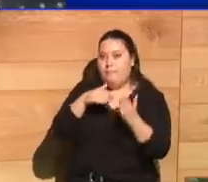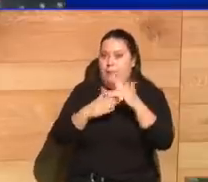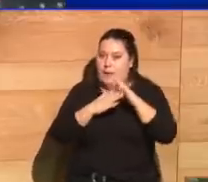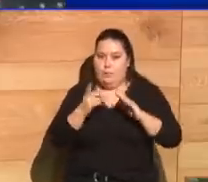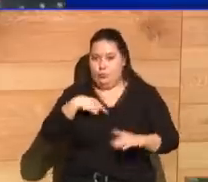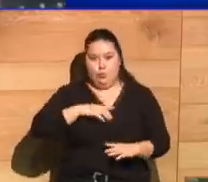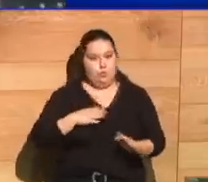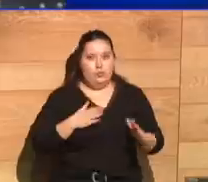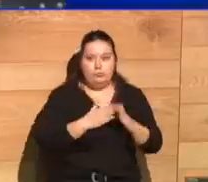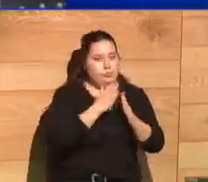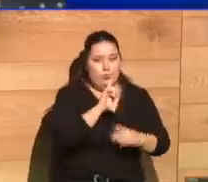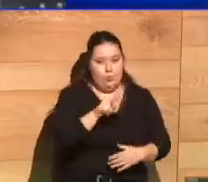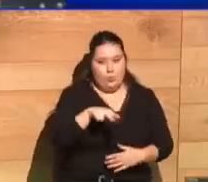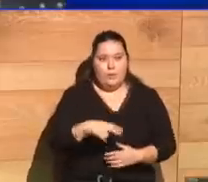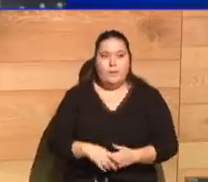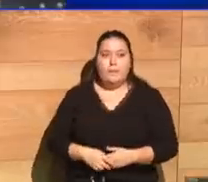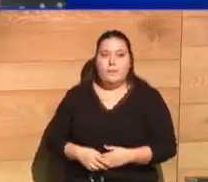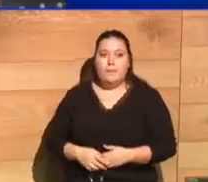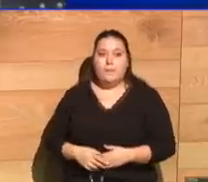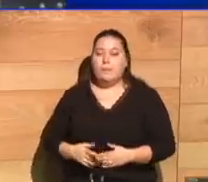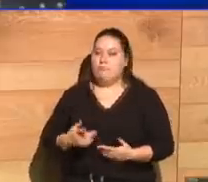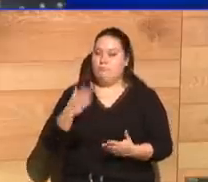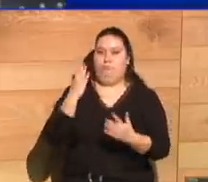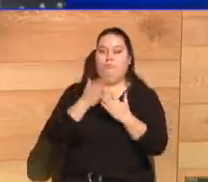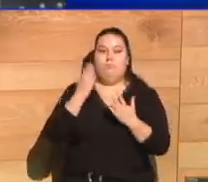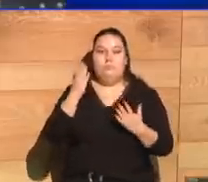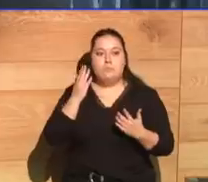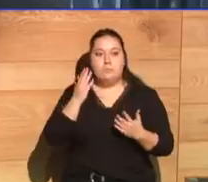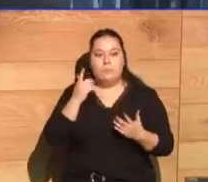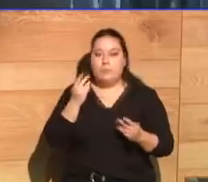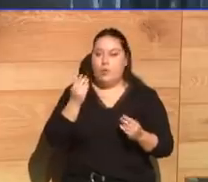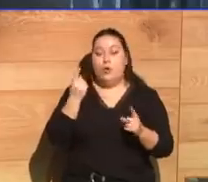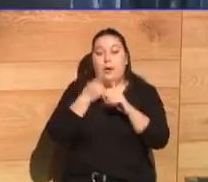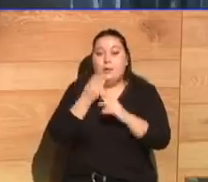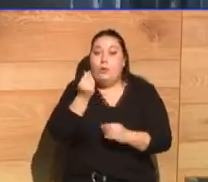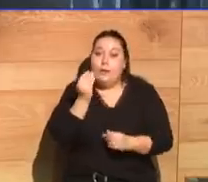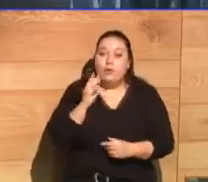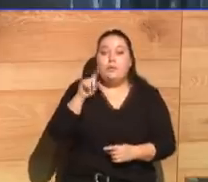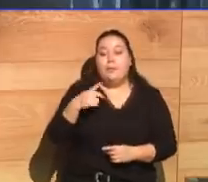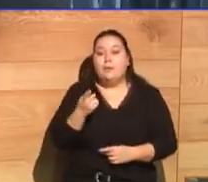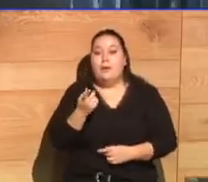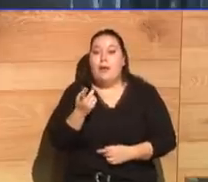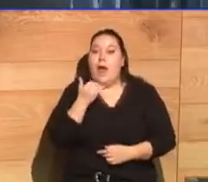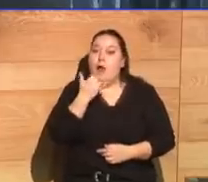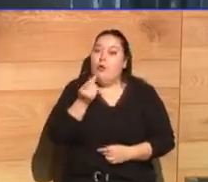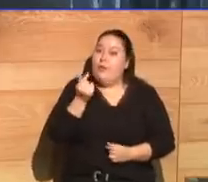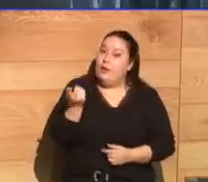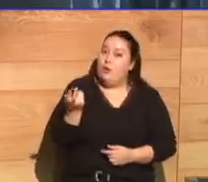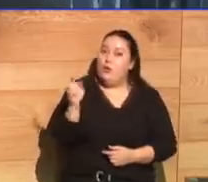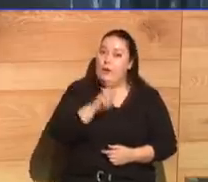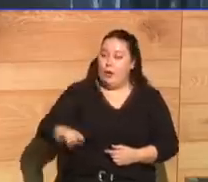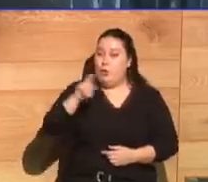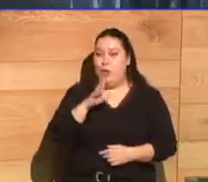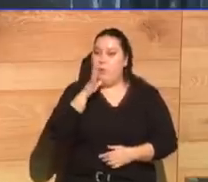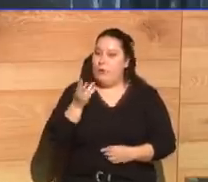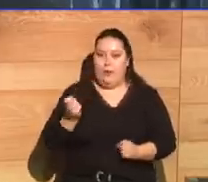avisarnos. Entre medias hay un inciso que es que ellos se dan cuenta que para levantar la financiación y sobre todo para recuperar parte del dinero que ya están derrochando a manos llenas